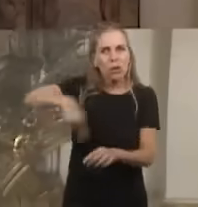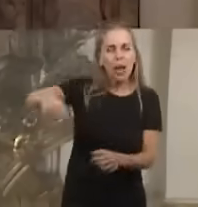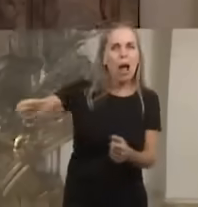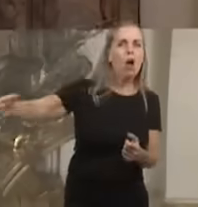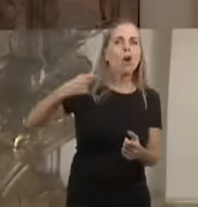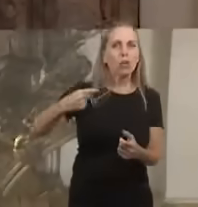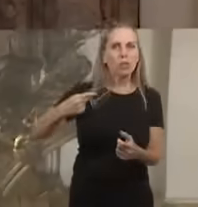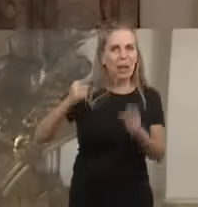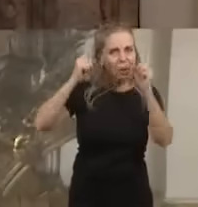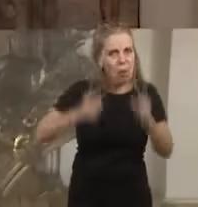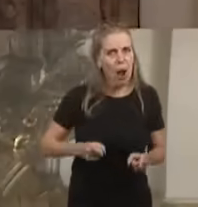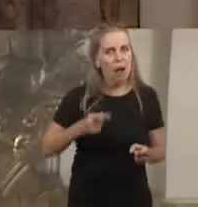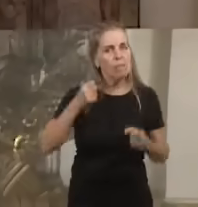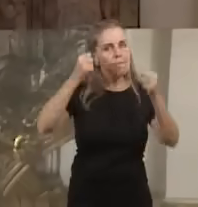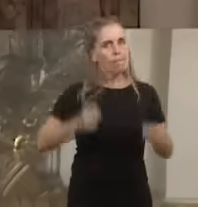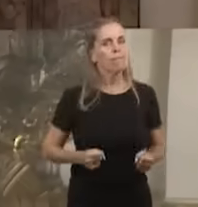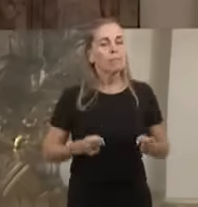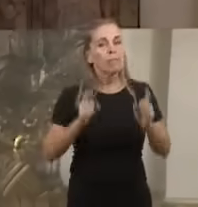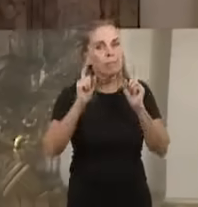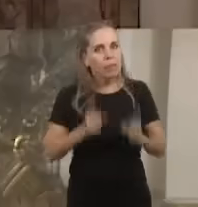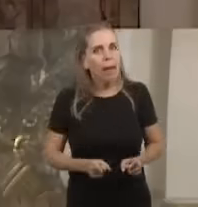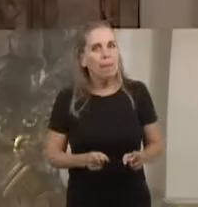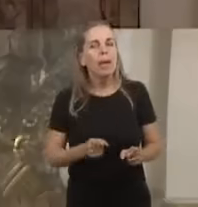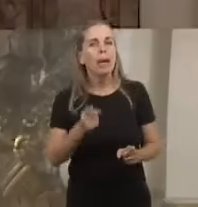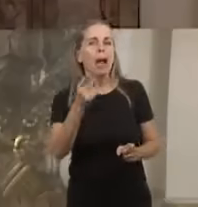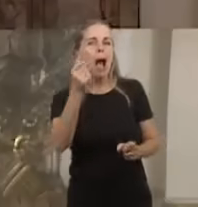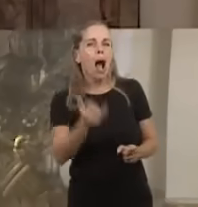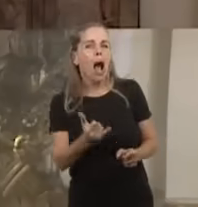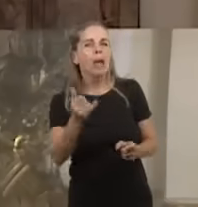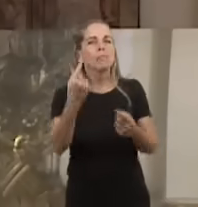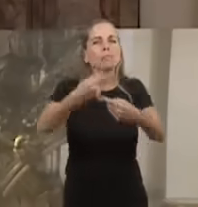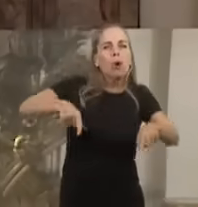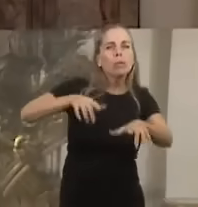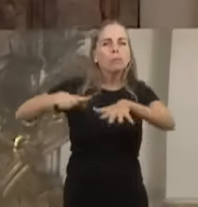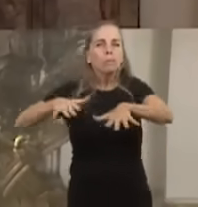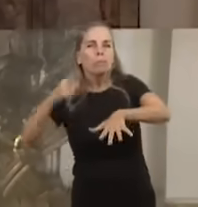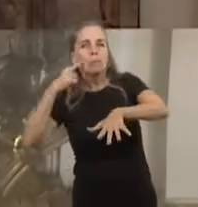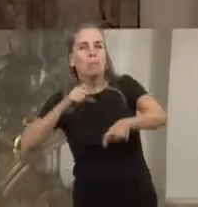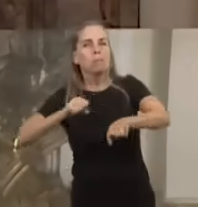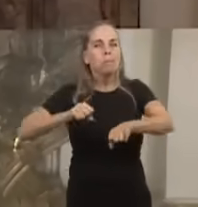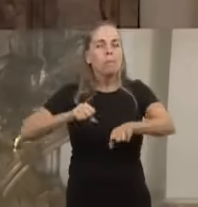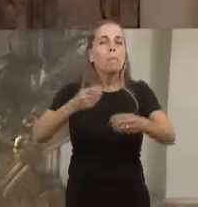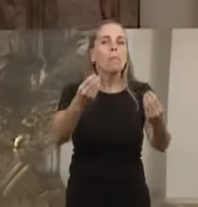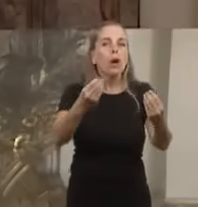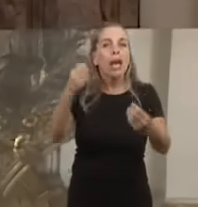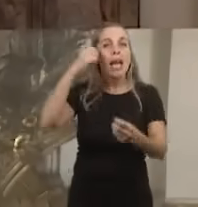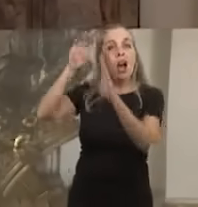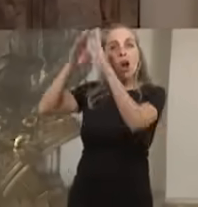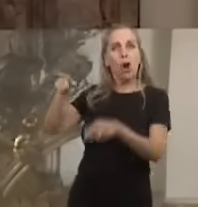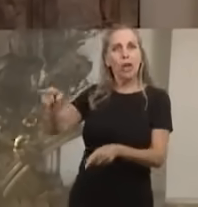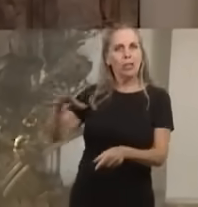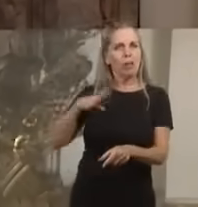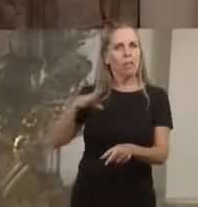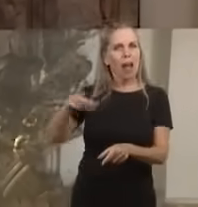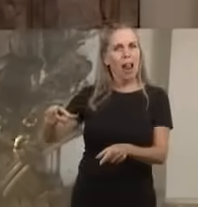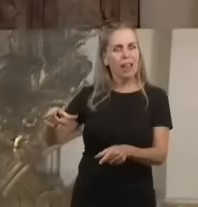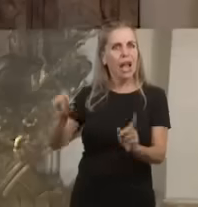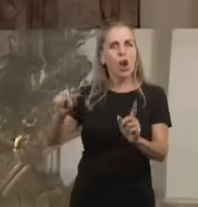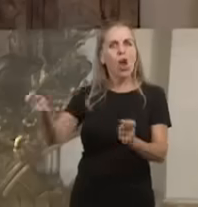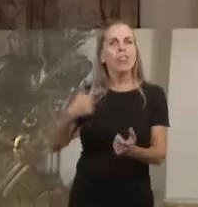lo estamos haciendo incluso contando con márgenes de maniobras acotados producto de que el congreso no le ha dado todavía a este gobierno las